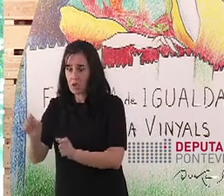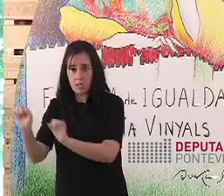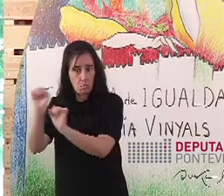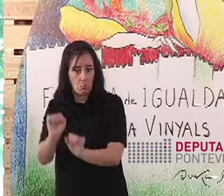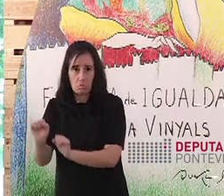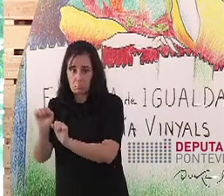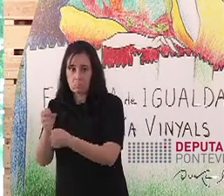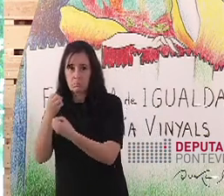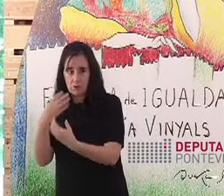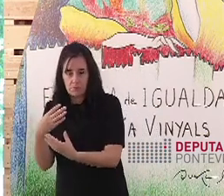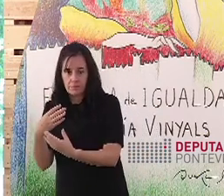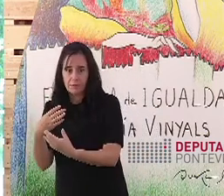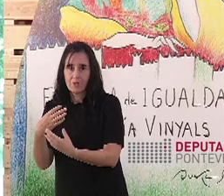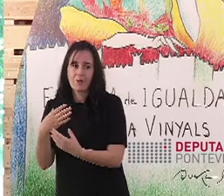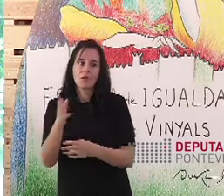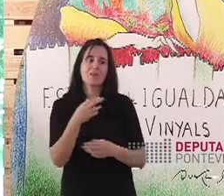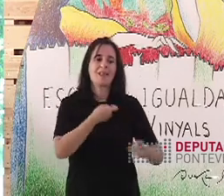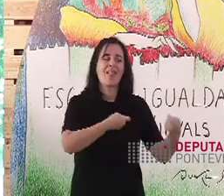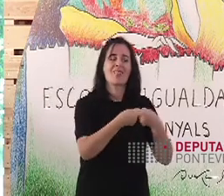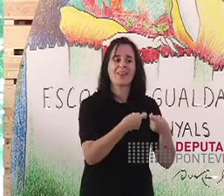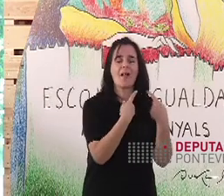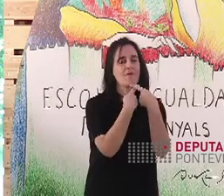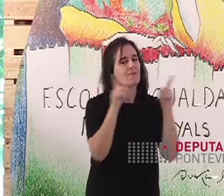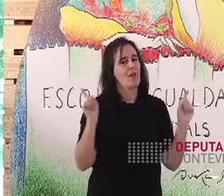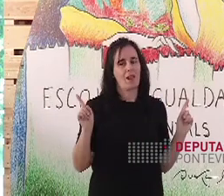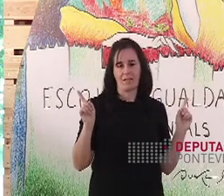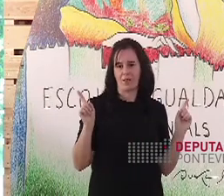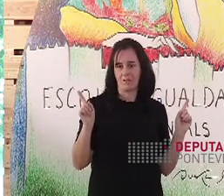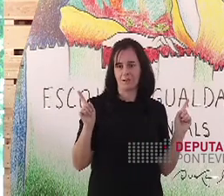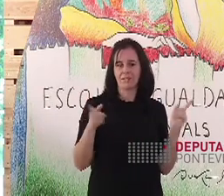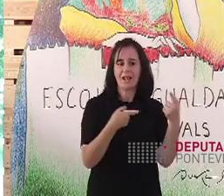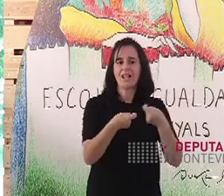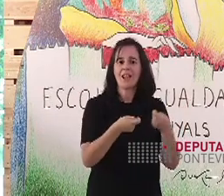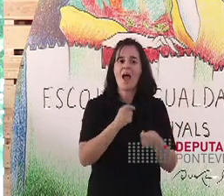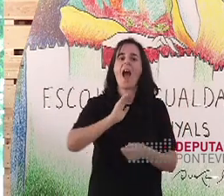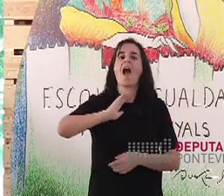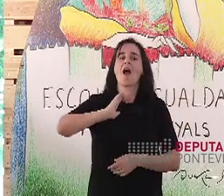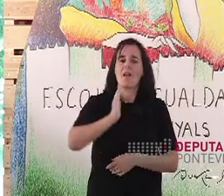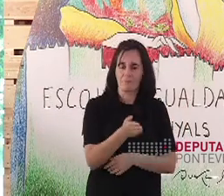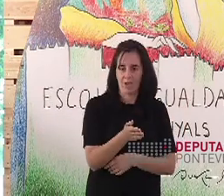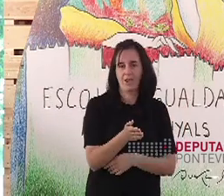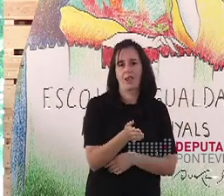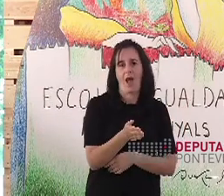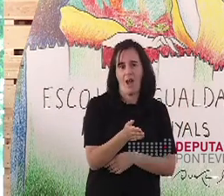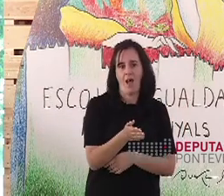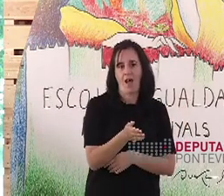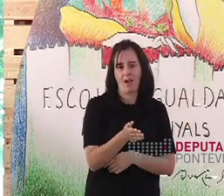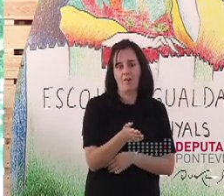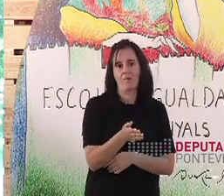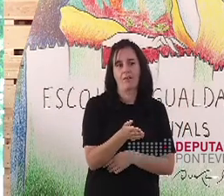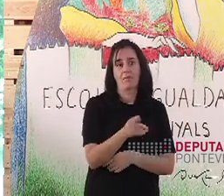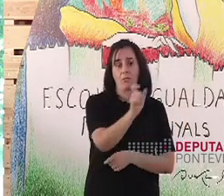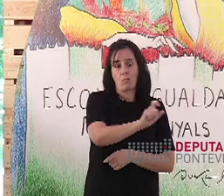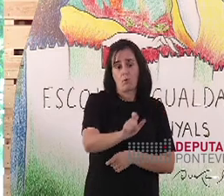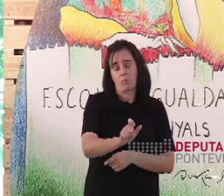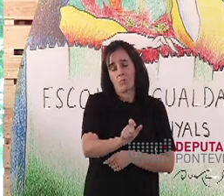Por iso que non é o mesmo. E a trata, sin embargo, pois afecta pois os, bueno, en este